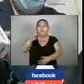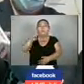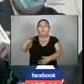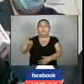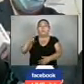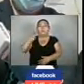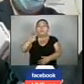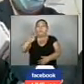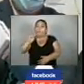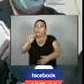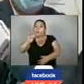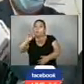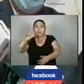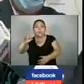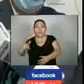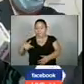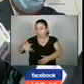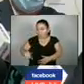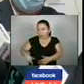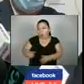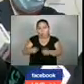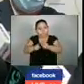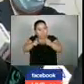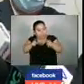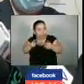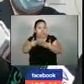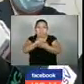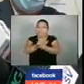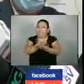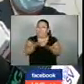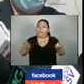1.043 armas decomisadas de diferente calibre,